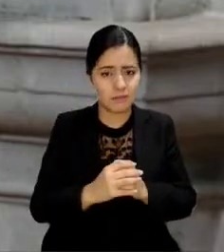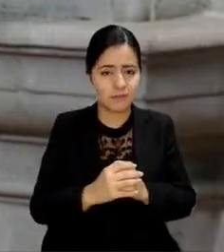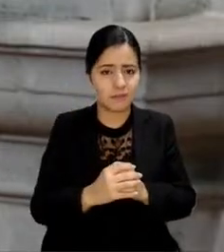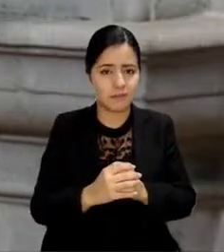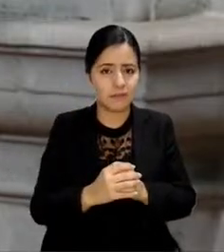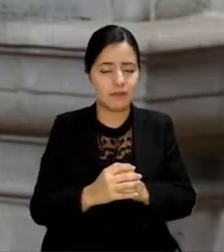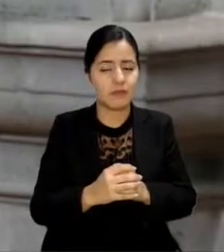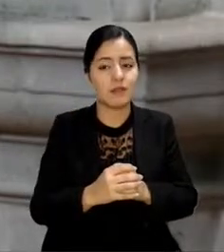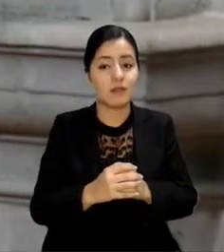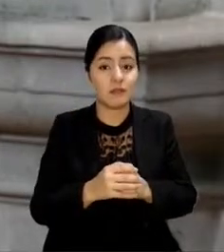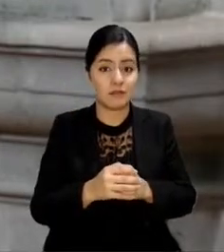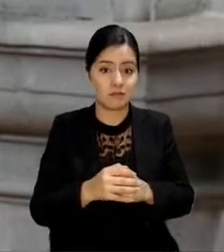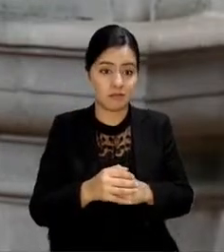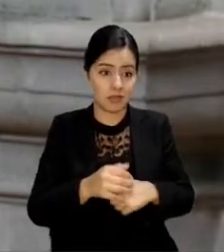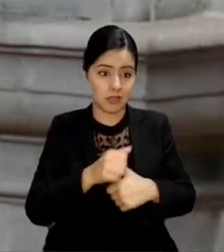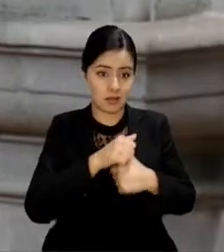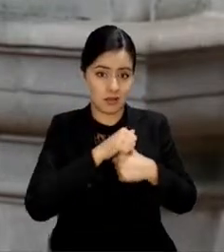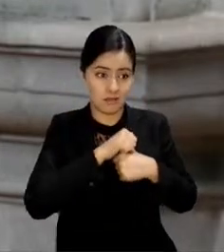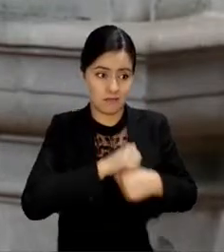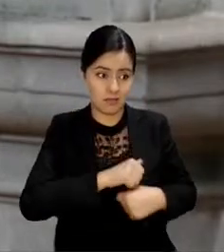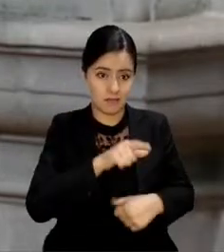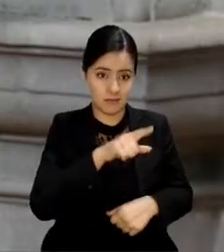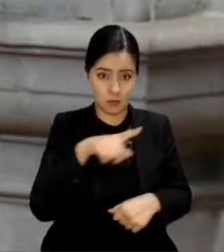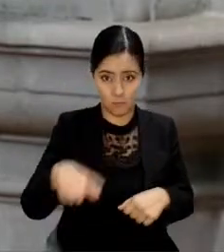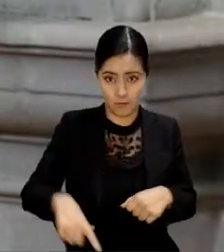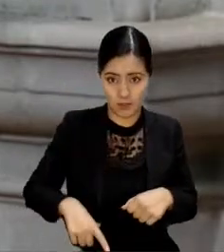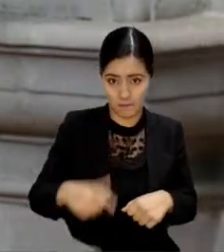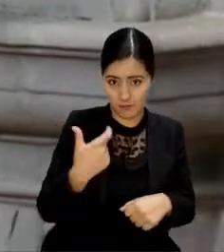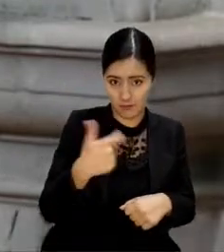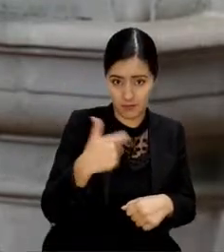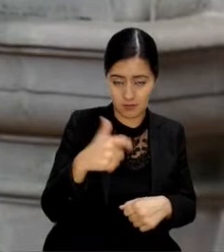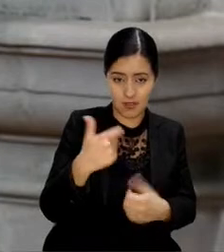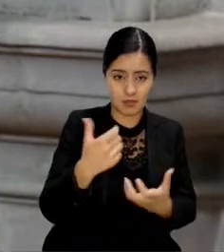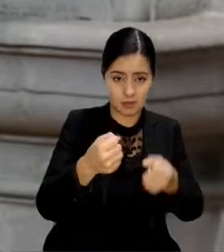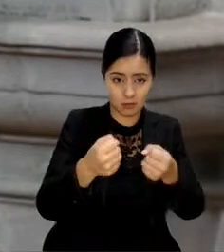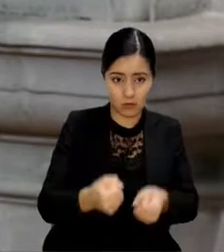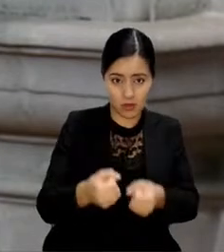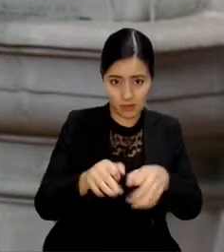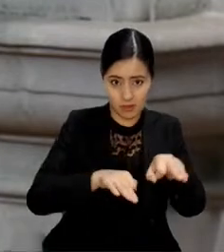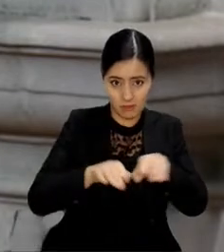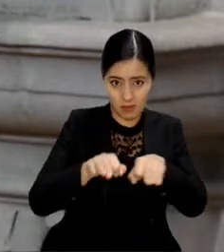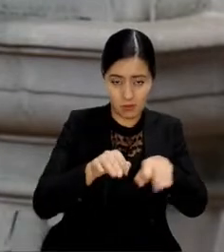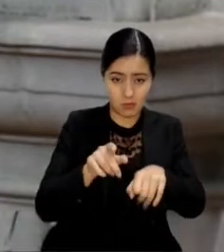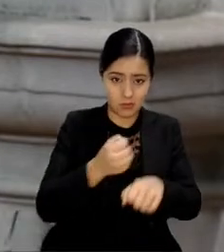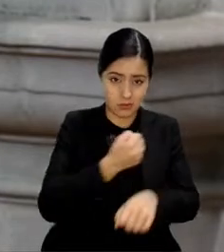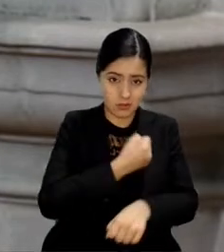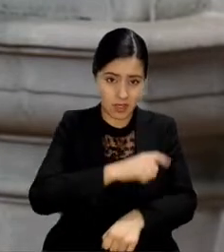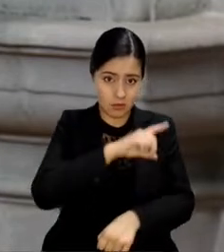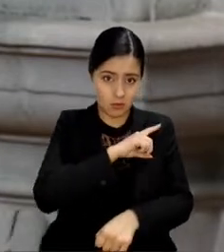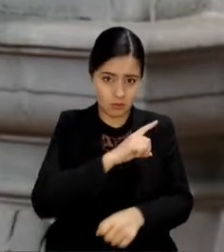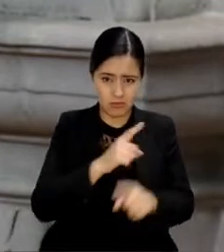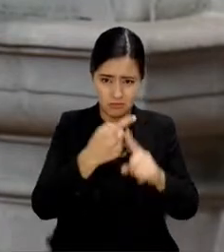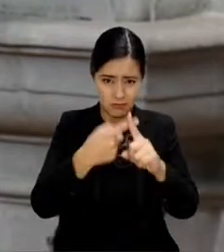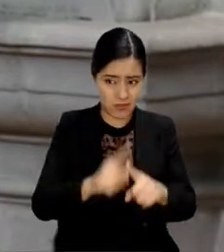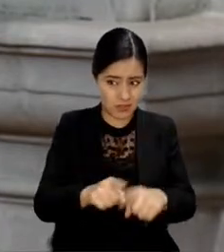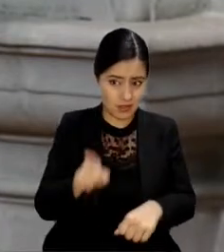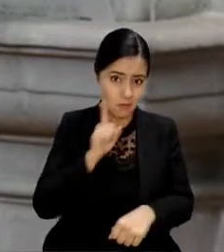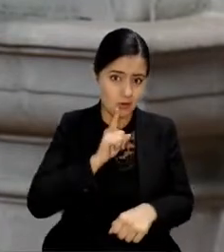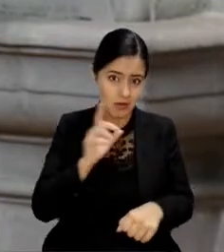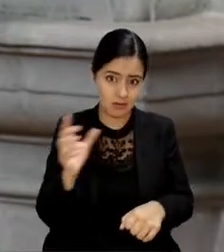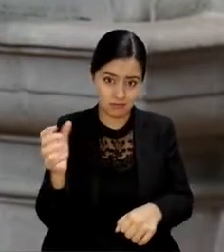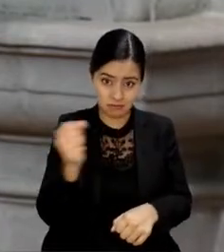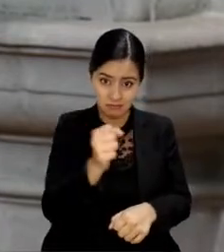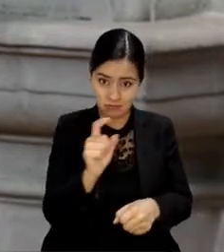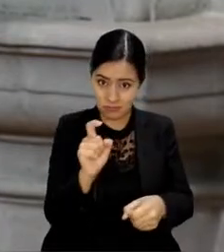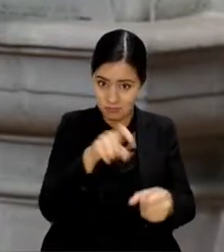sin tener representación aún en las carteras de gobernanza, economía, finanzas, seguridad, trabajo, salud, por mencionar